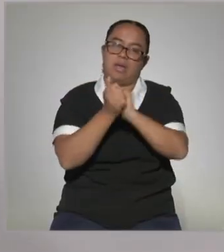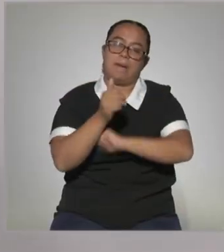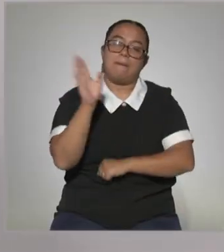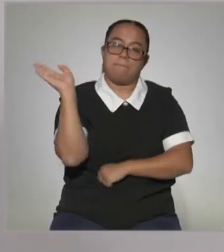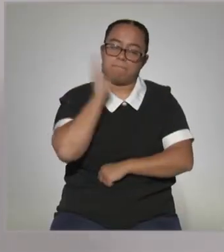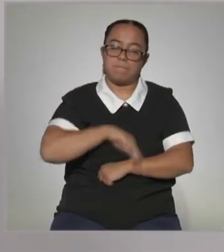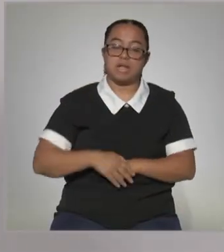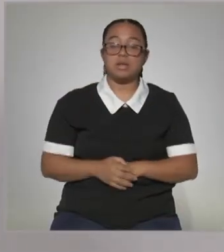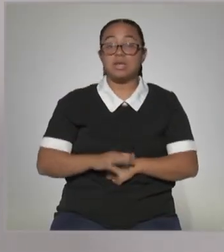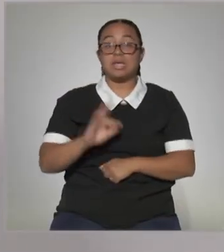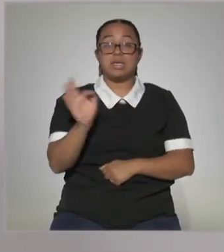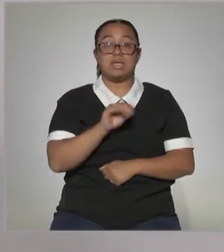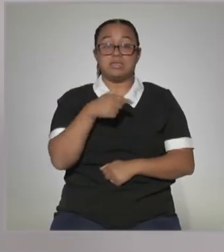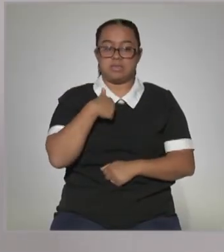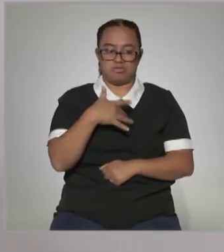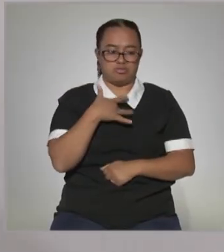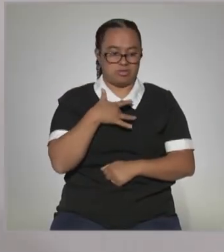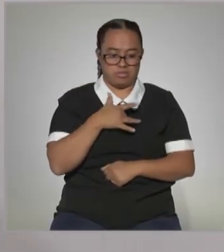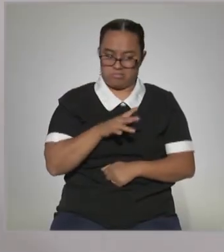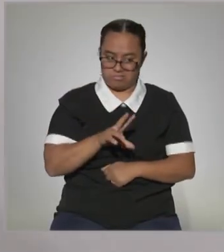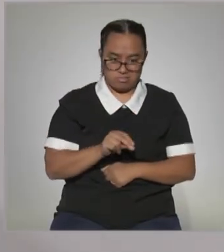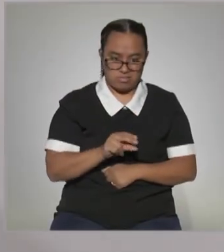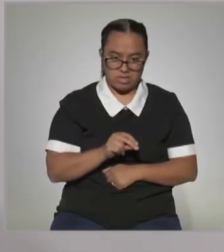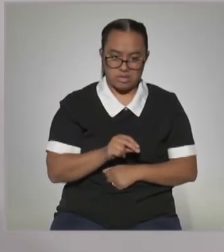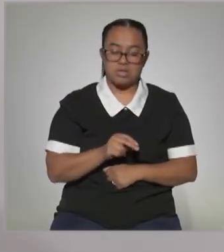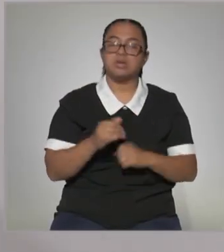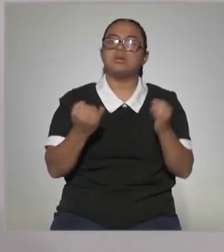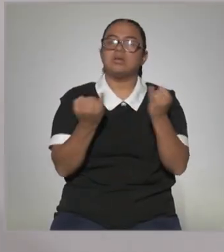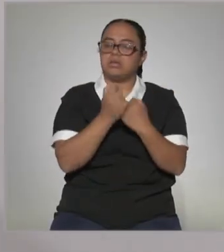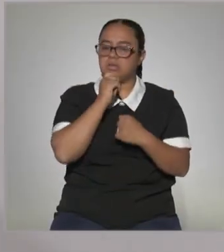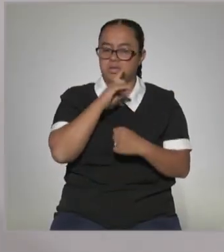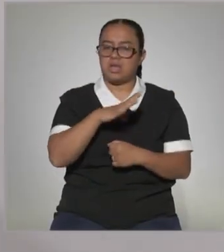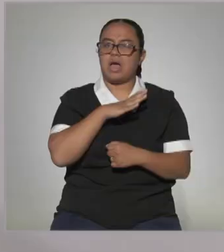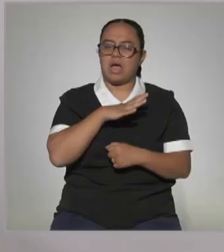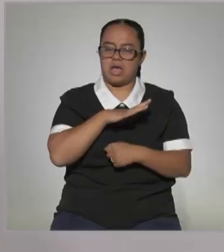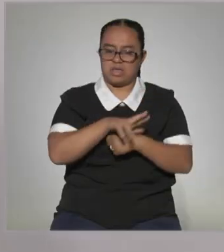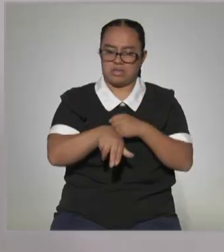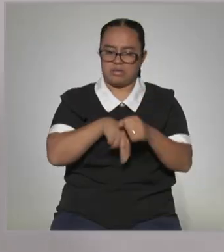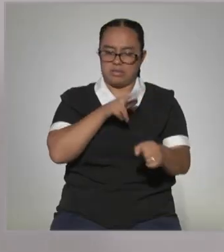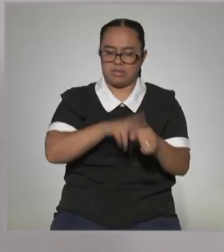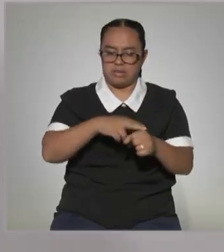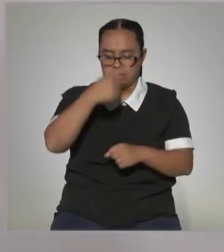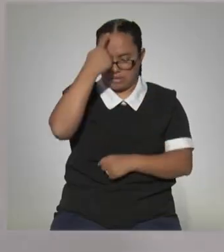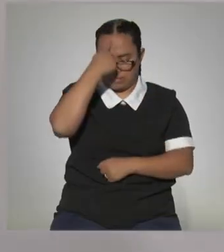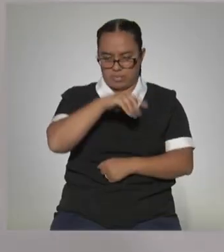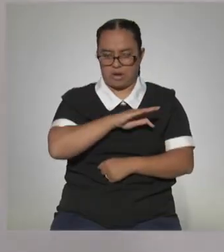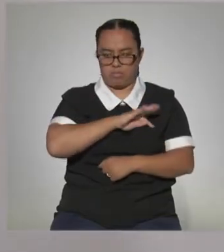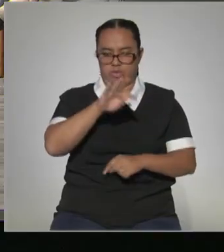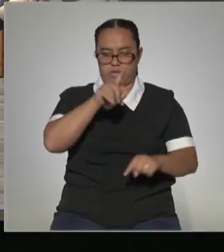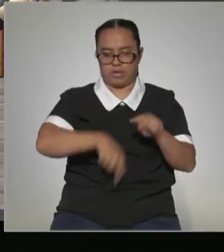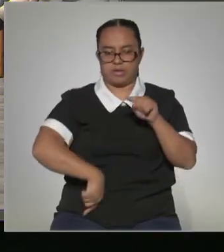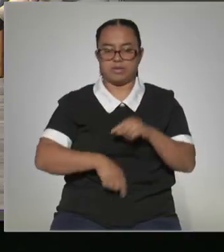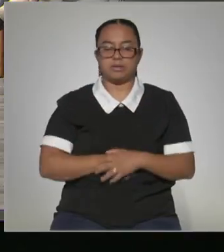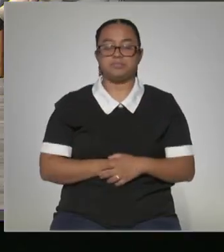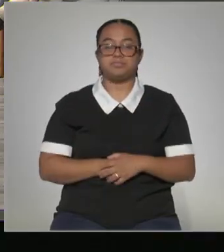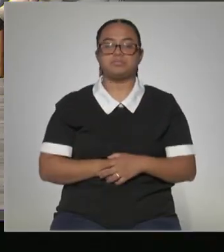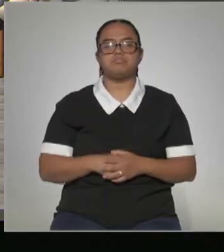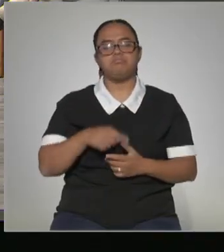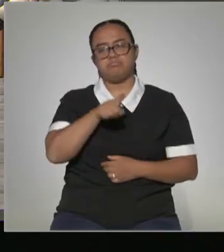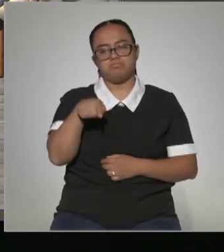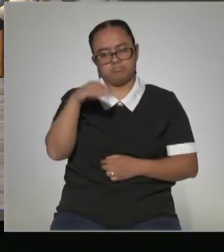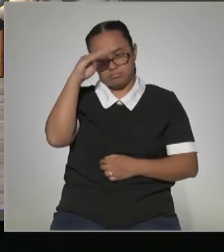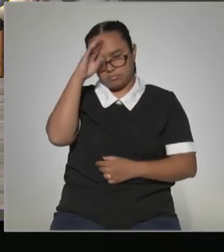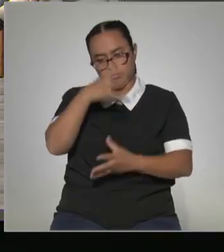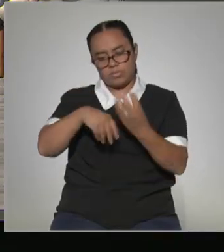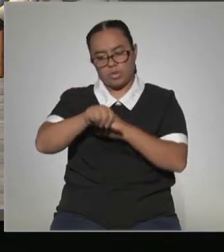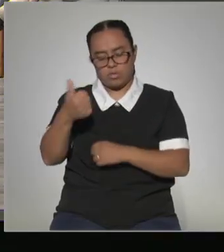yo siento que no, también hay mecanismos naturales para atacar. Gracias. Buscar alternativas, que cada